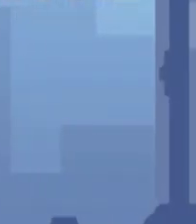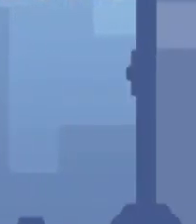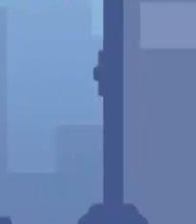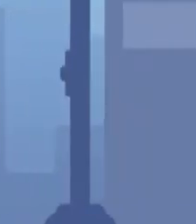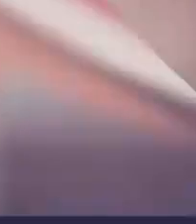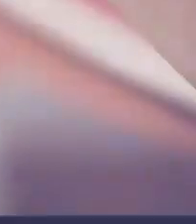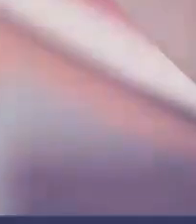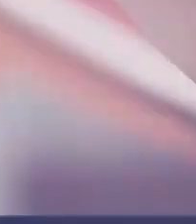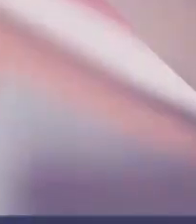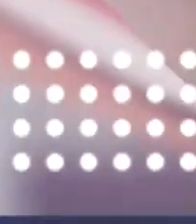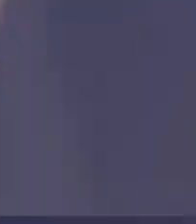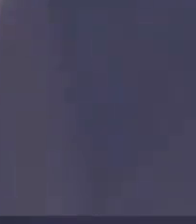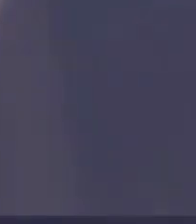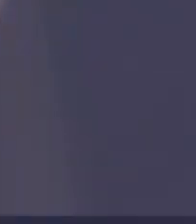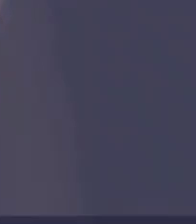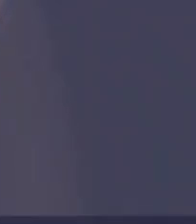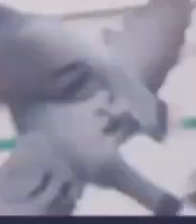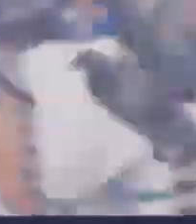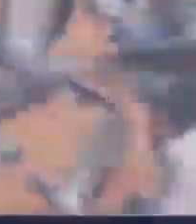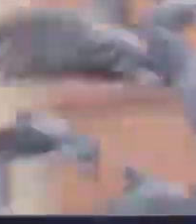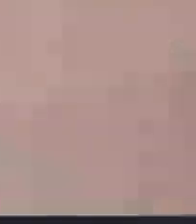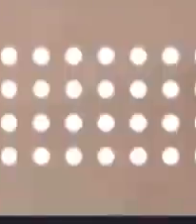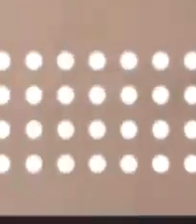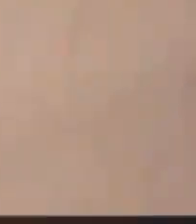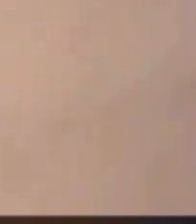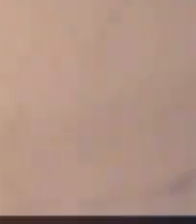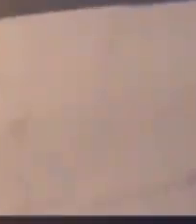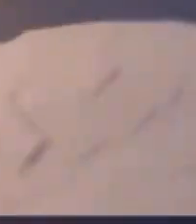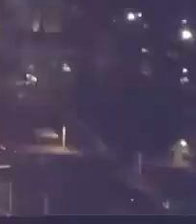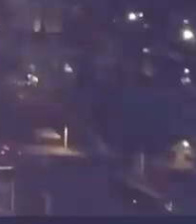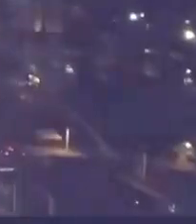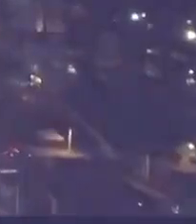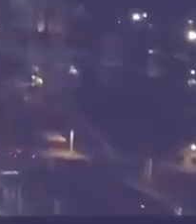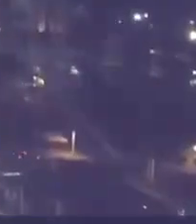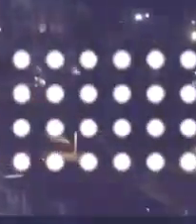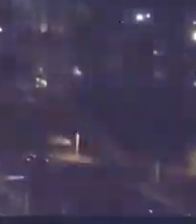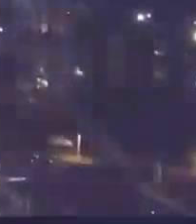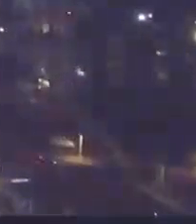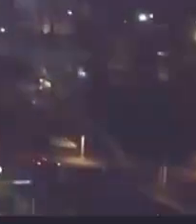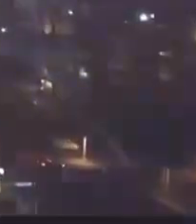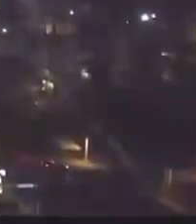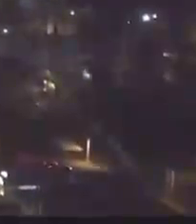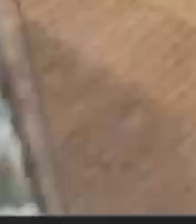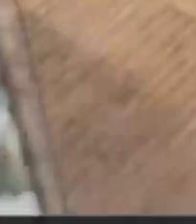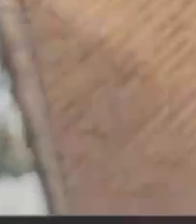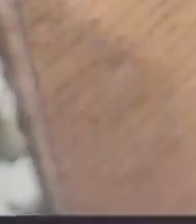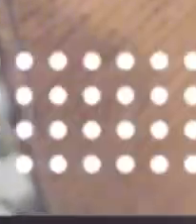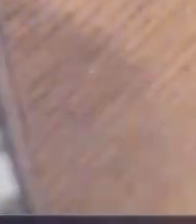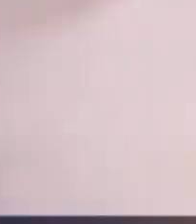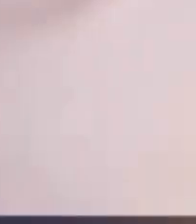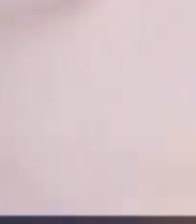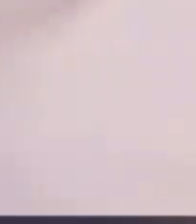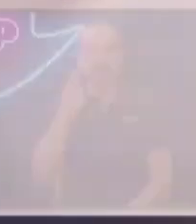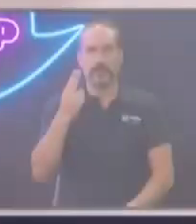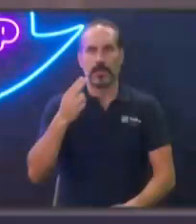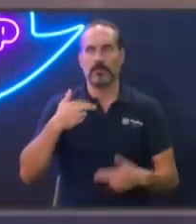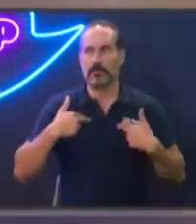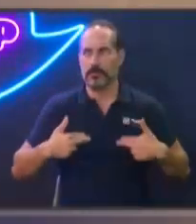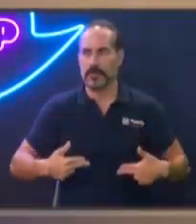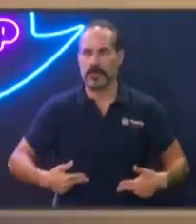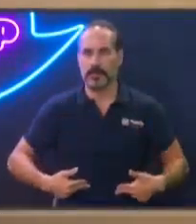entérate el Centro Universitario del claustro humanista en el Centro Universitario del claustro